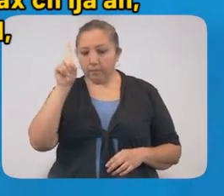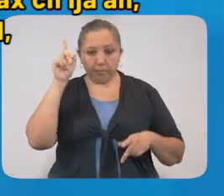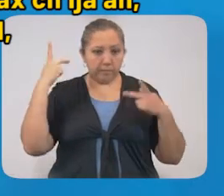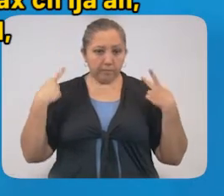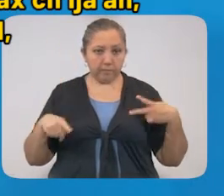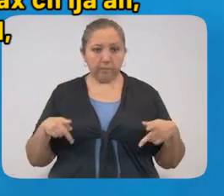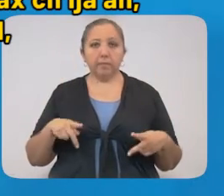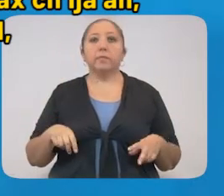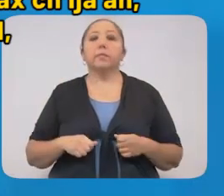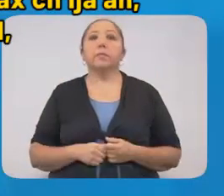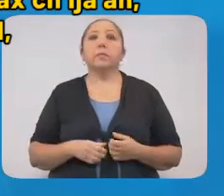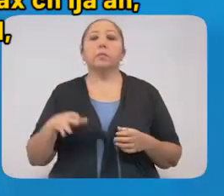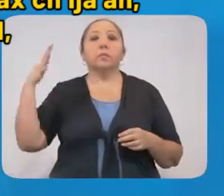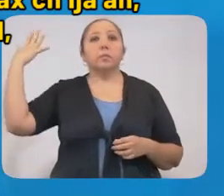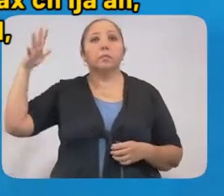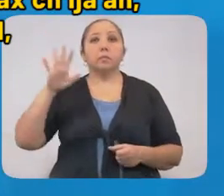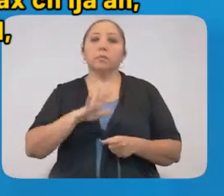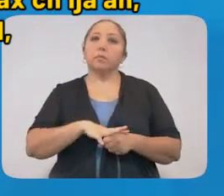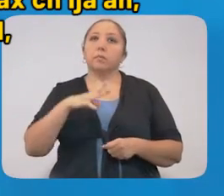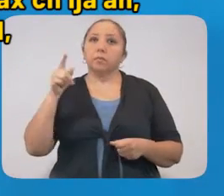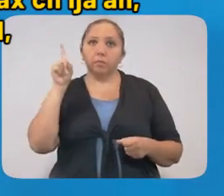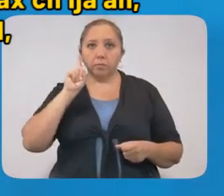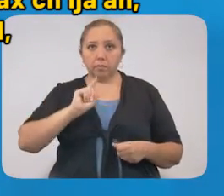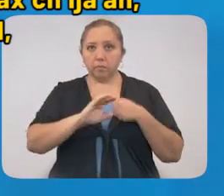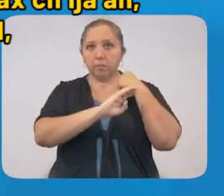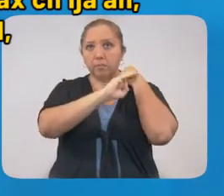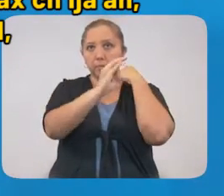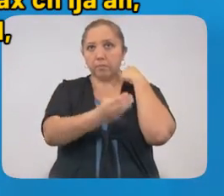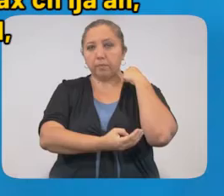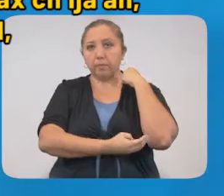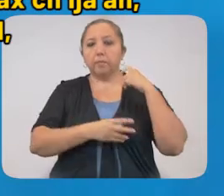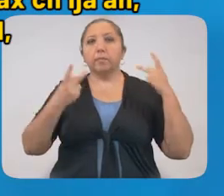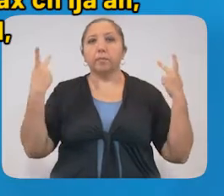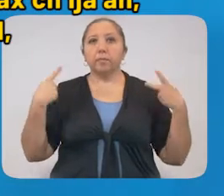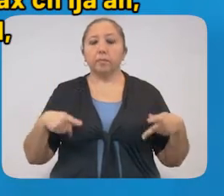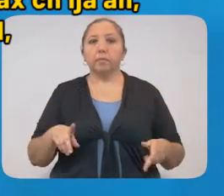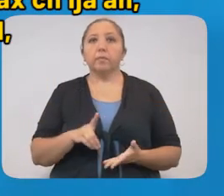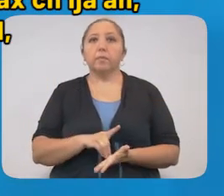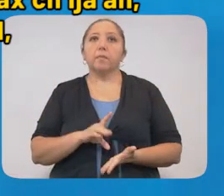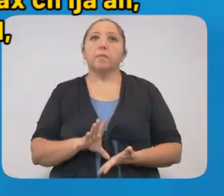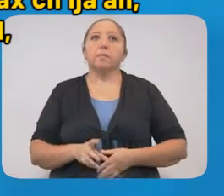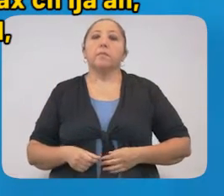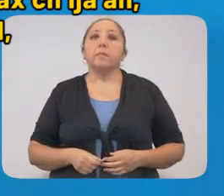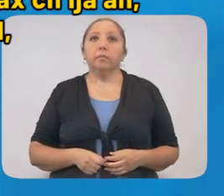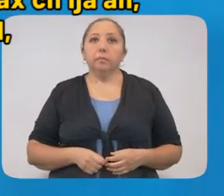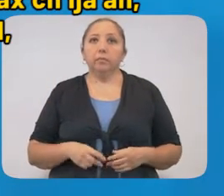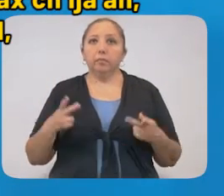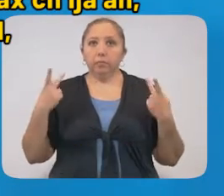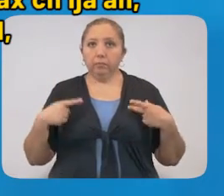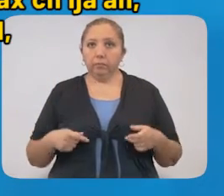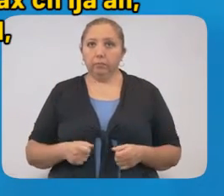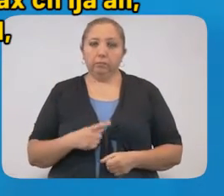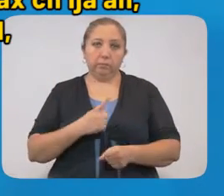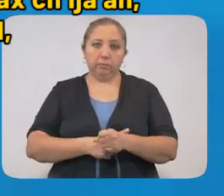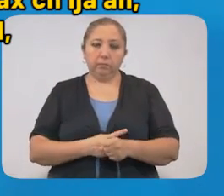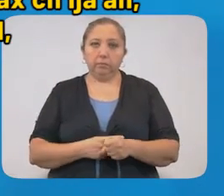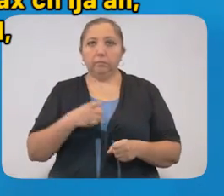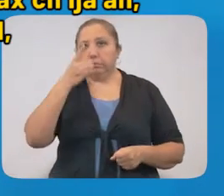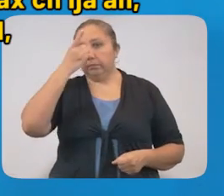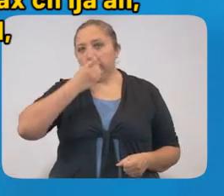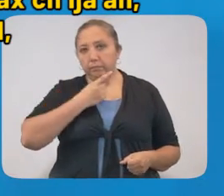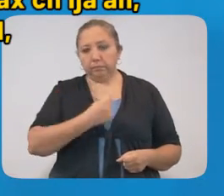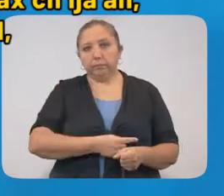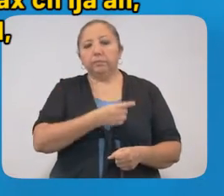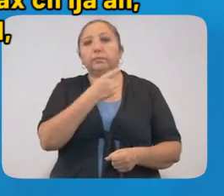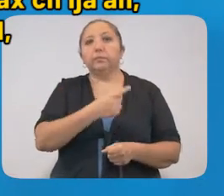a la población vulnerable como adultos mayores, mujeres embarazadas, personas con discapacidad, personas con padecimientos como